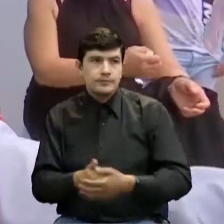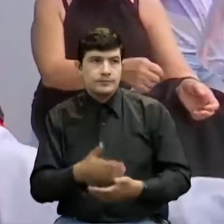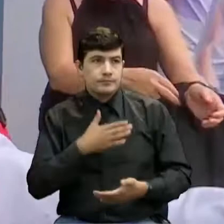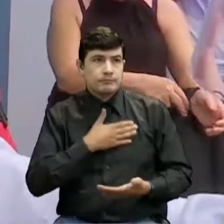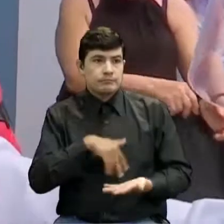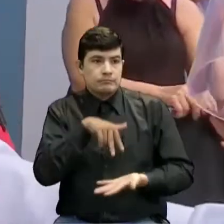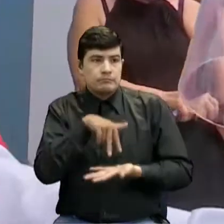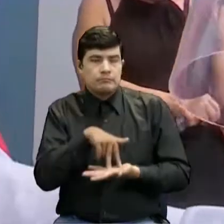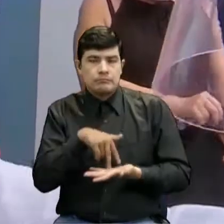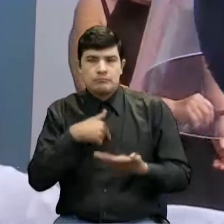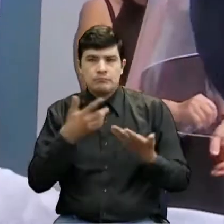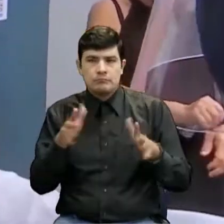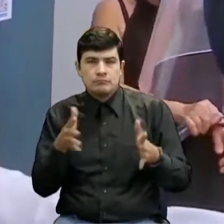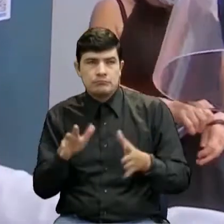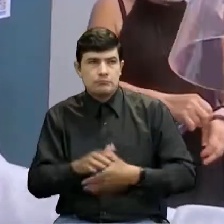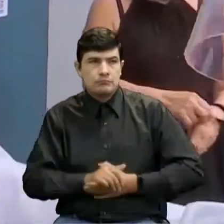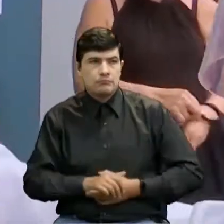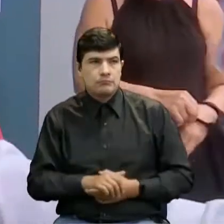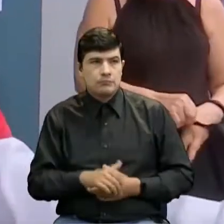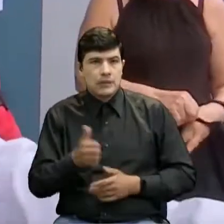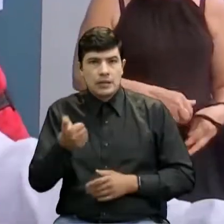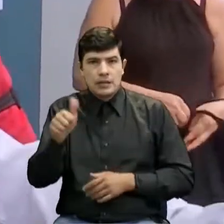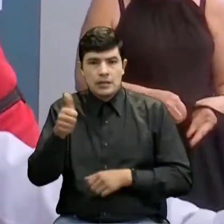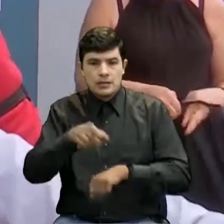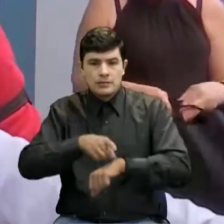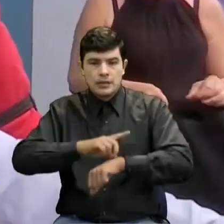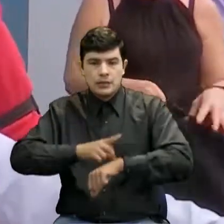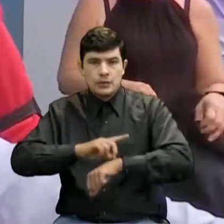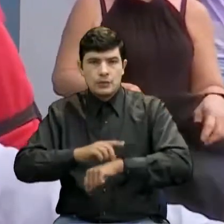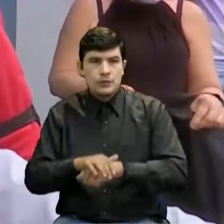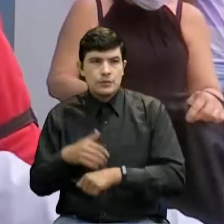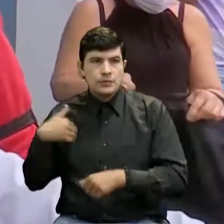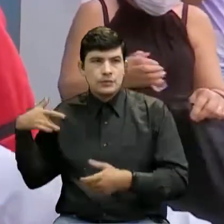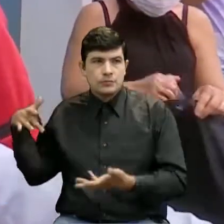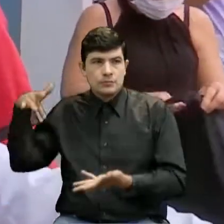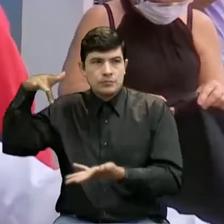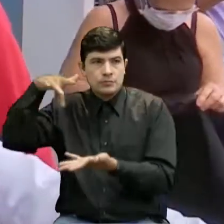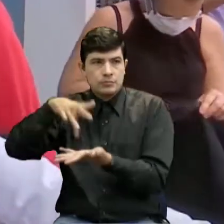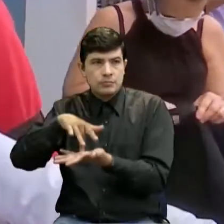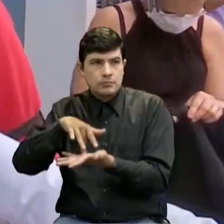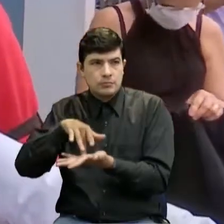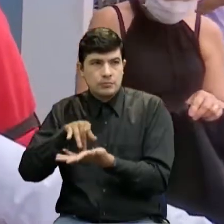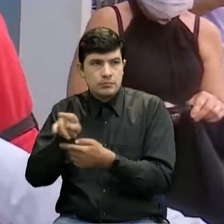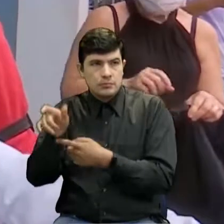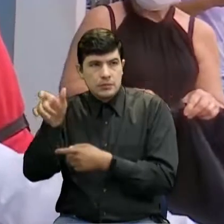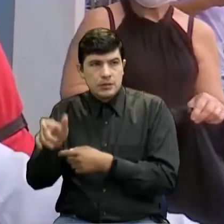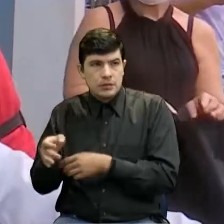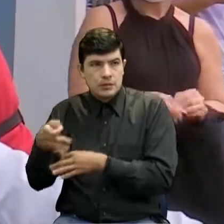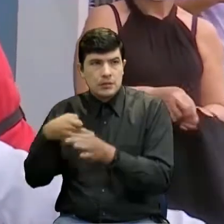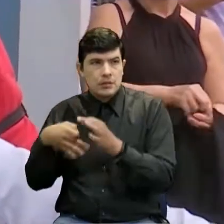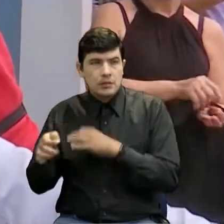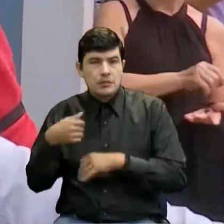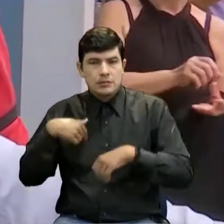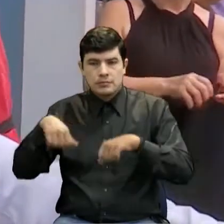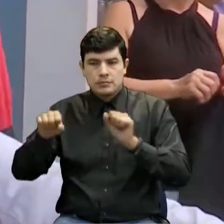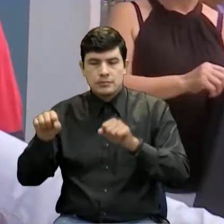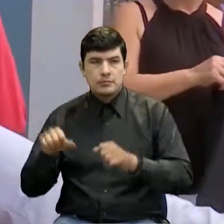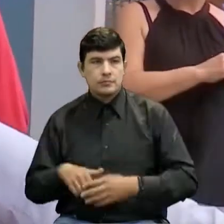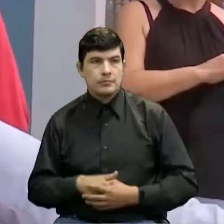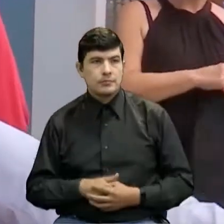parado que va a ser más o menos diez minutos vengo a reclamar una medicina de una cliente si yo soy domiciliario